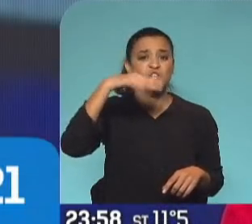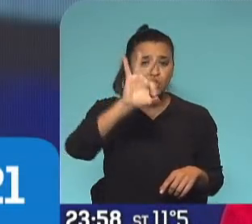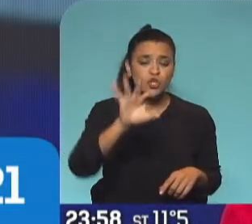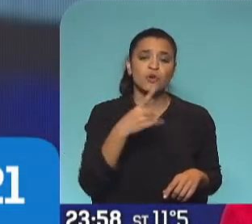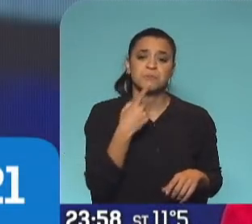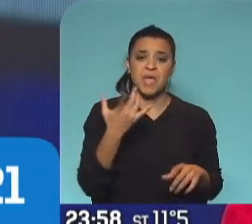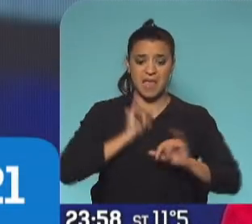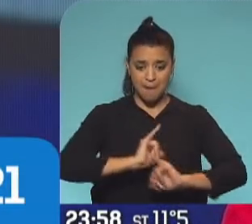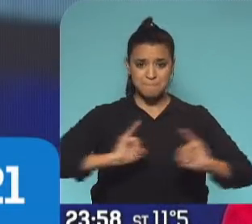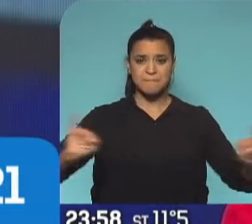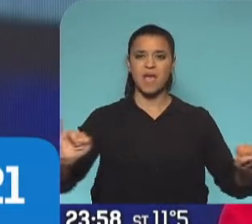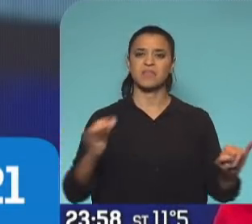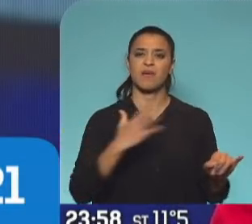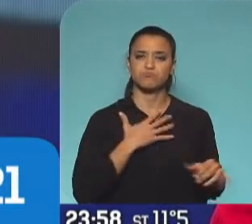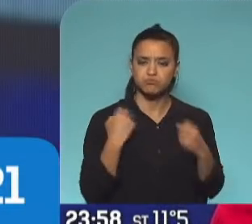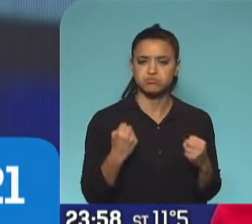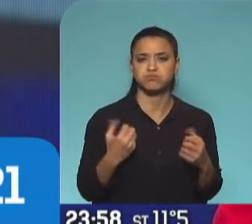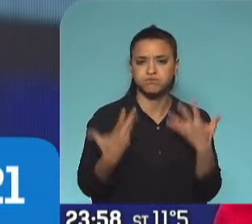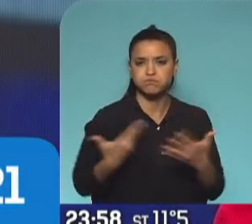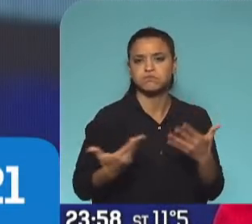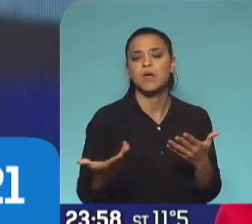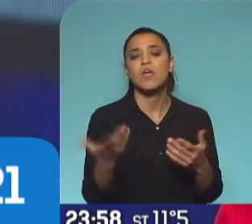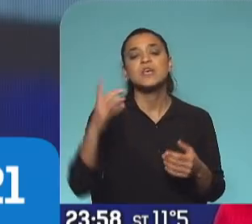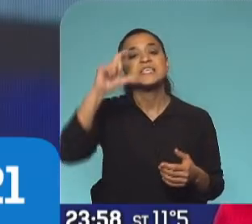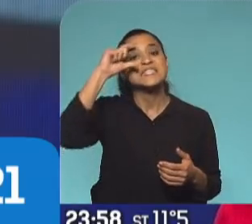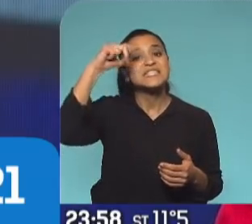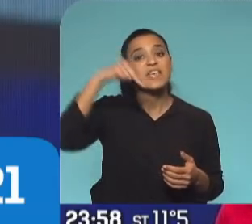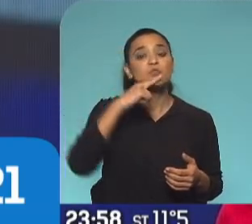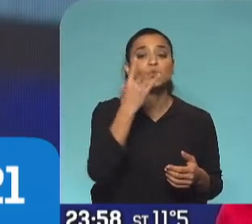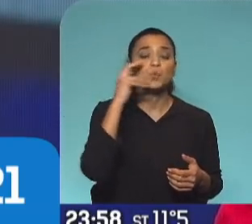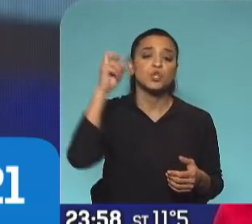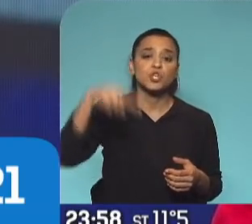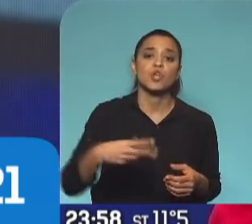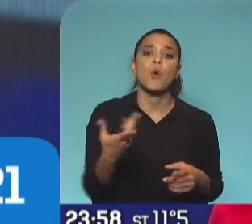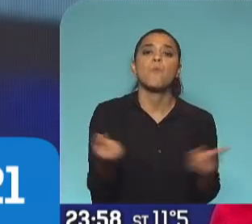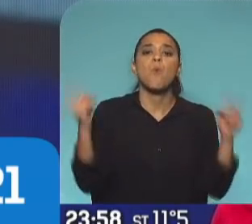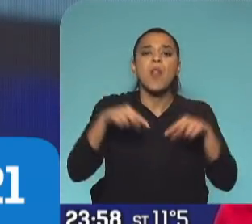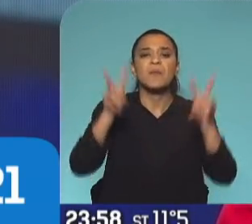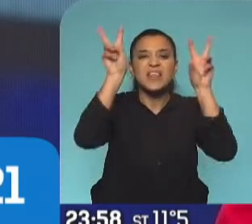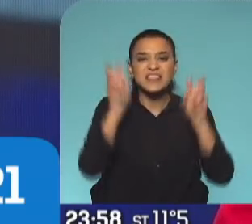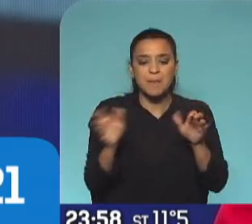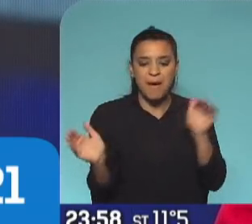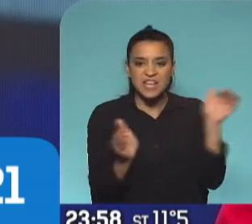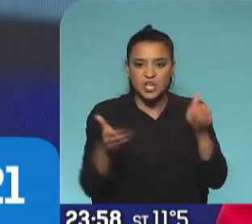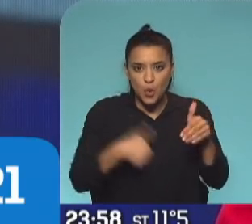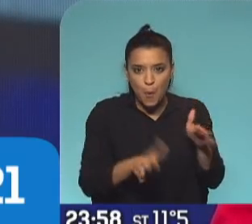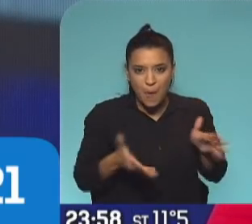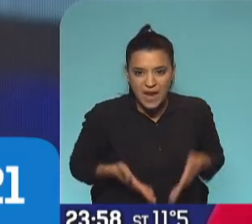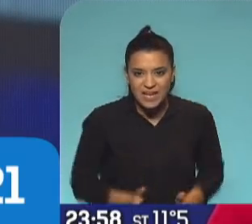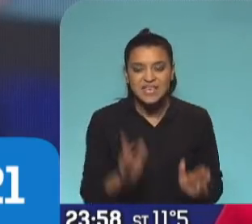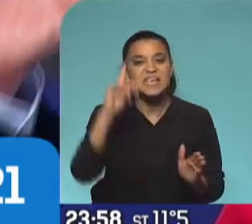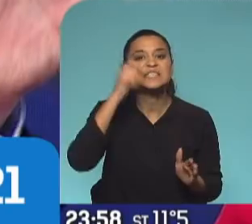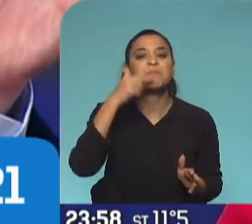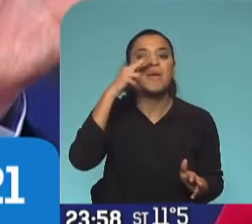hicimos esta campaña a pulmón, y Gómez Centurión volviendo al niño por nacer. Y Esper dijo algo extraño,